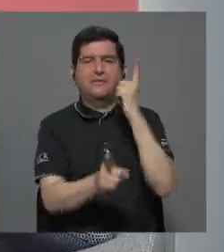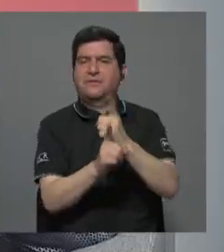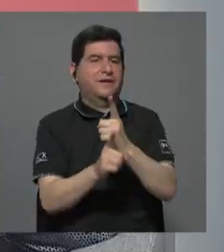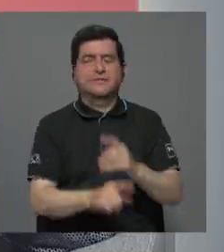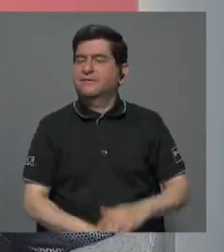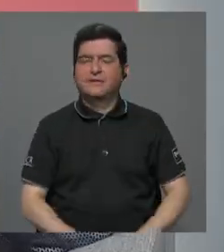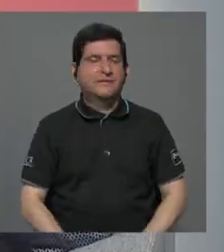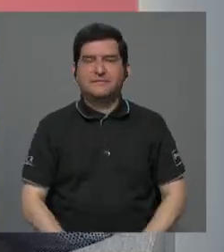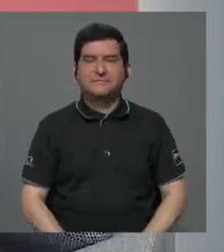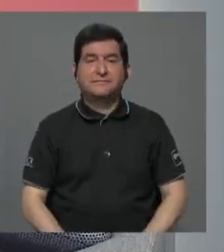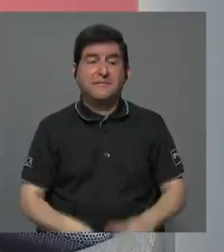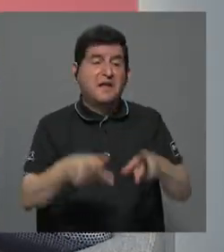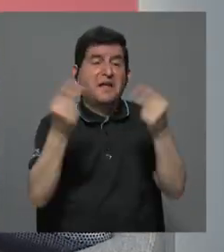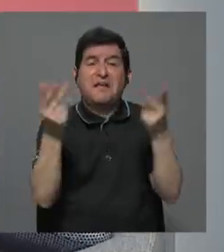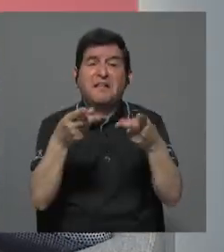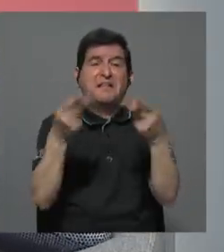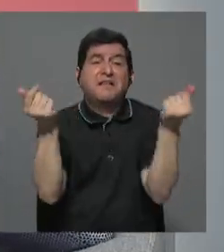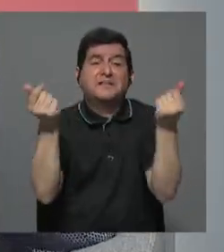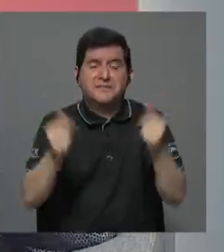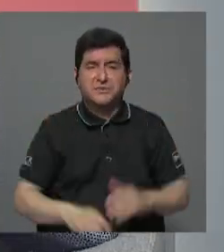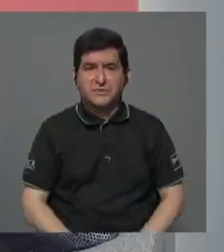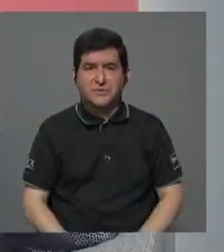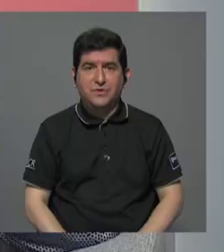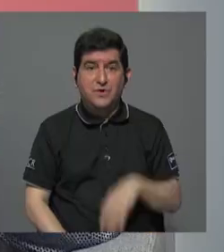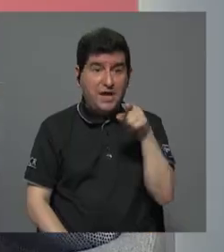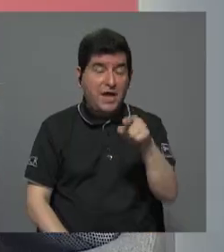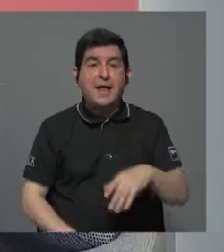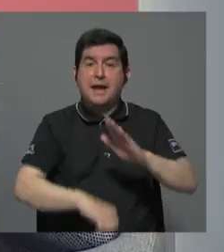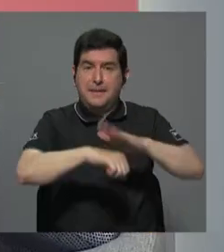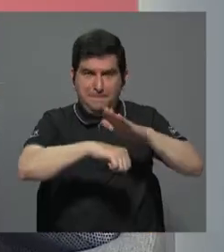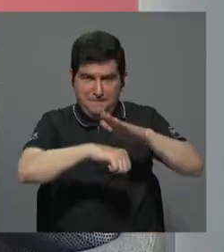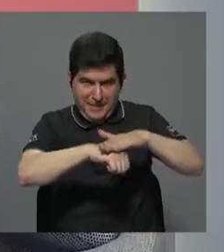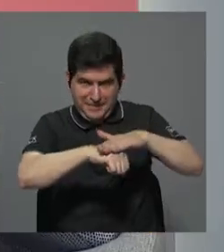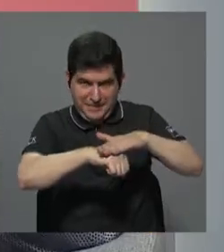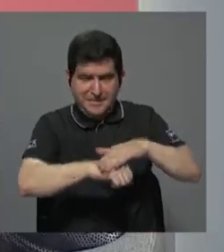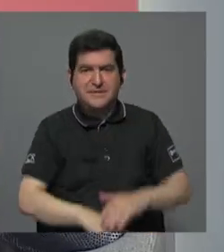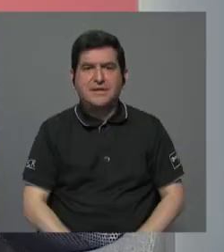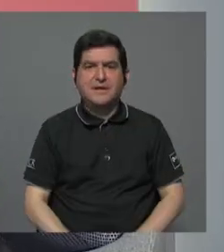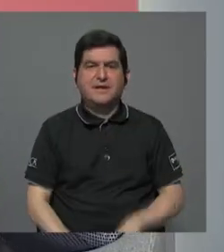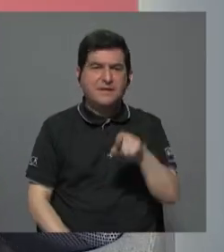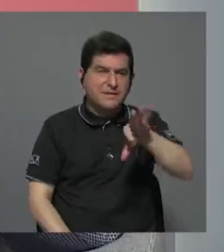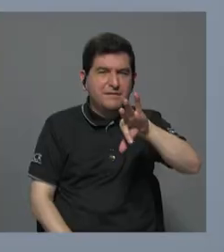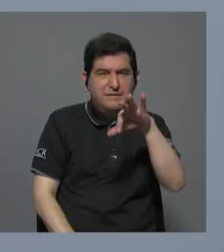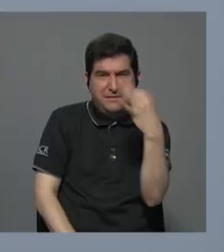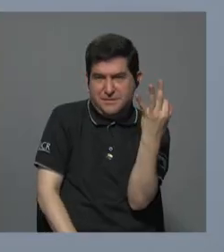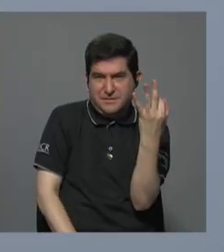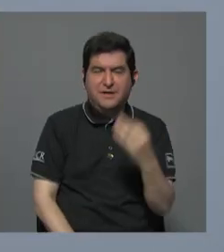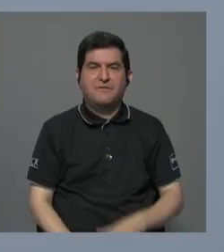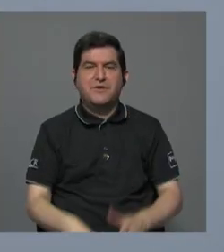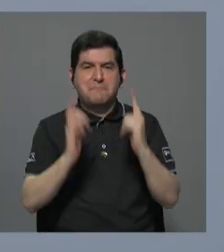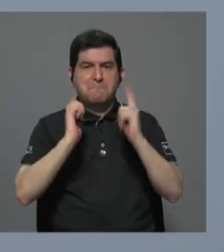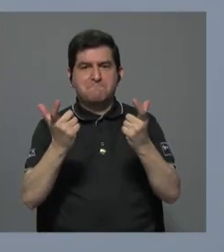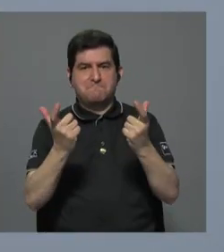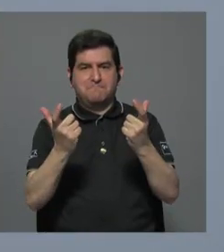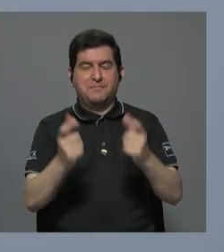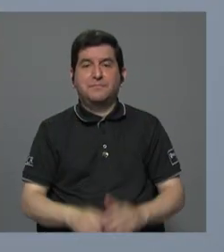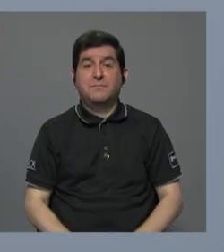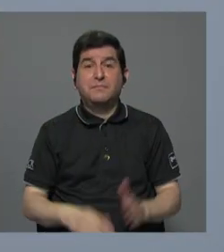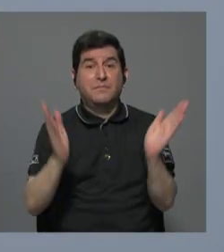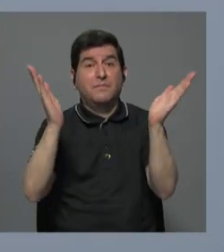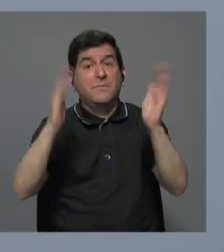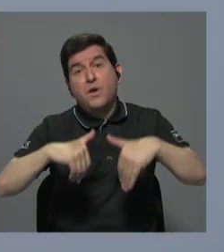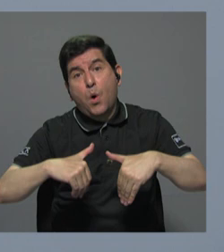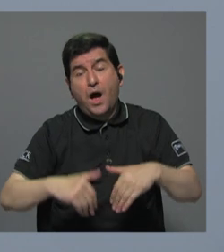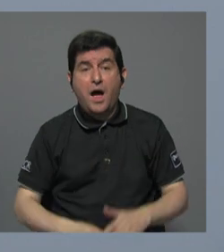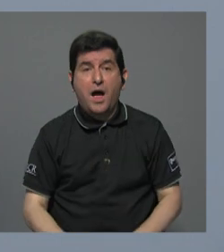porque el gasto es el que genera en este sentido la riqueza y si no hay